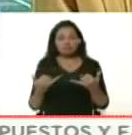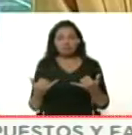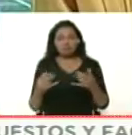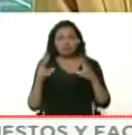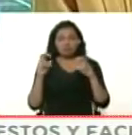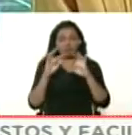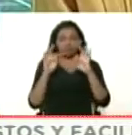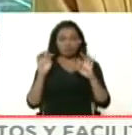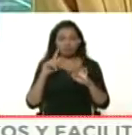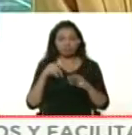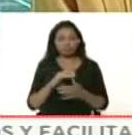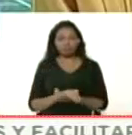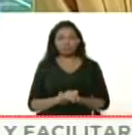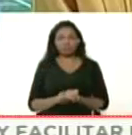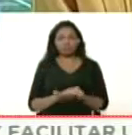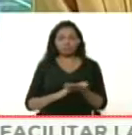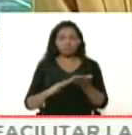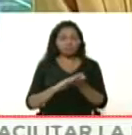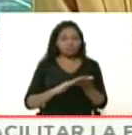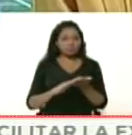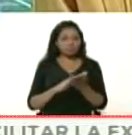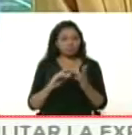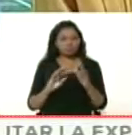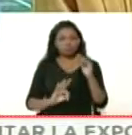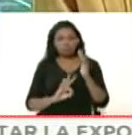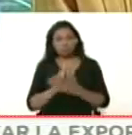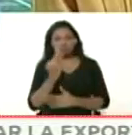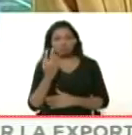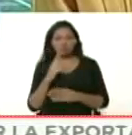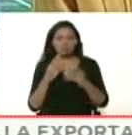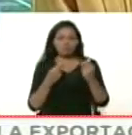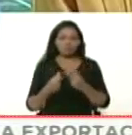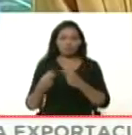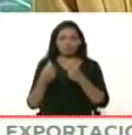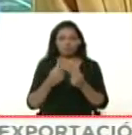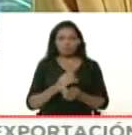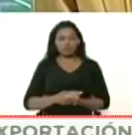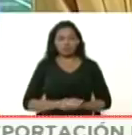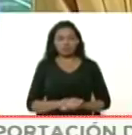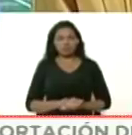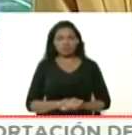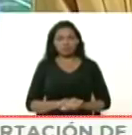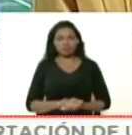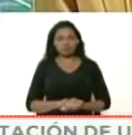nuevos mecanismos de autorregulación y autofuncionamiento de la economía,